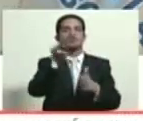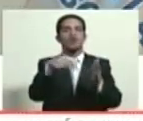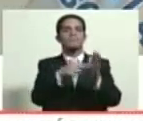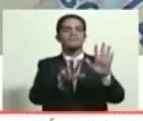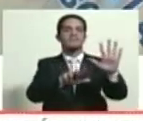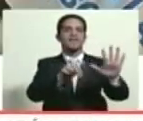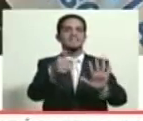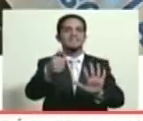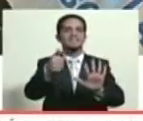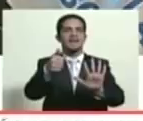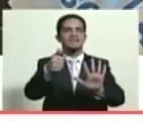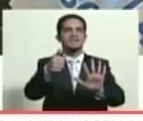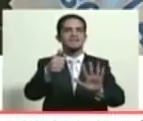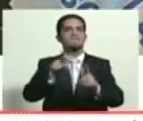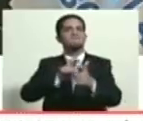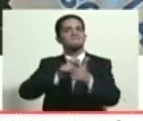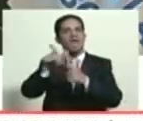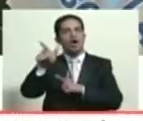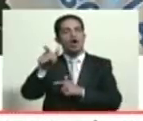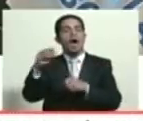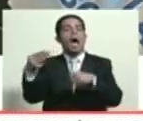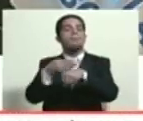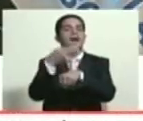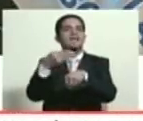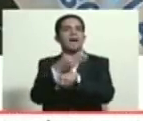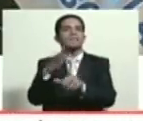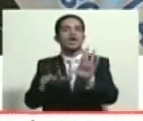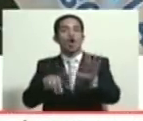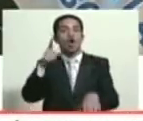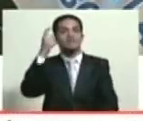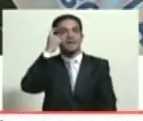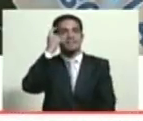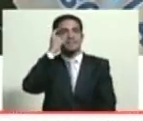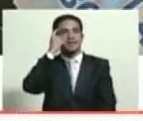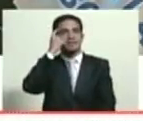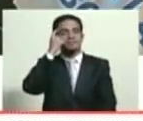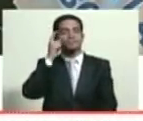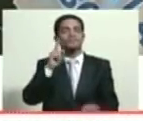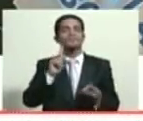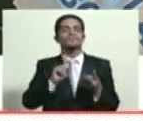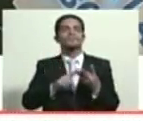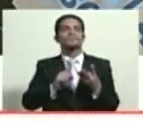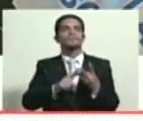26-12-2016, vía Miami, 11 días. El día